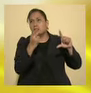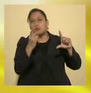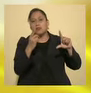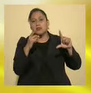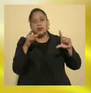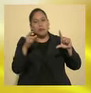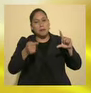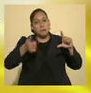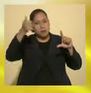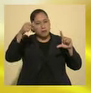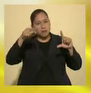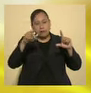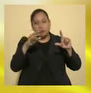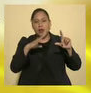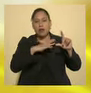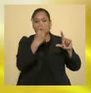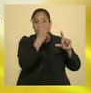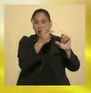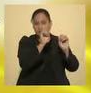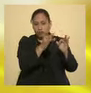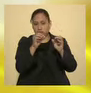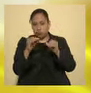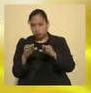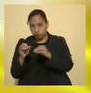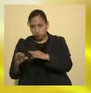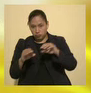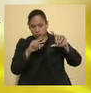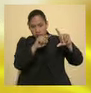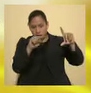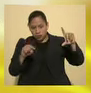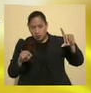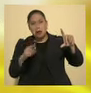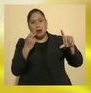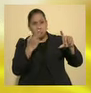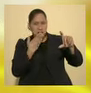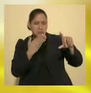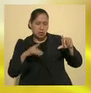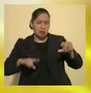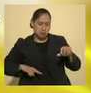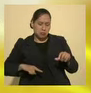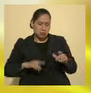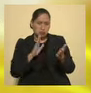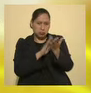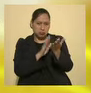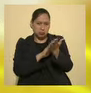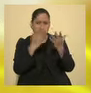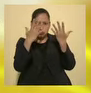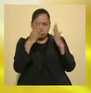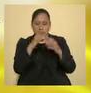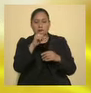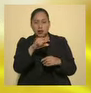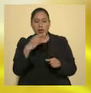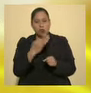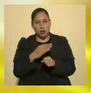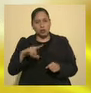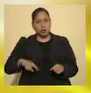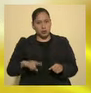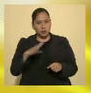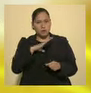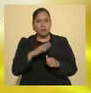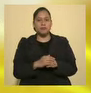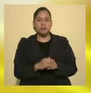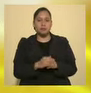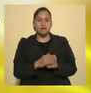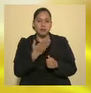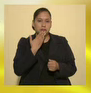el de los primeros, son 3 institutos a nivel nacional. Eso habla muy bien del gobierno en el cual estamos, ¿no? Actualmente. En